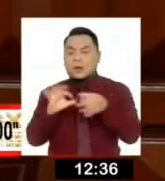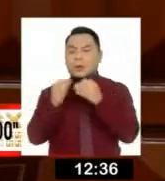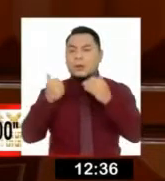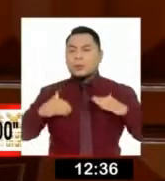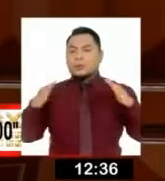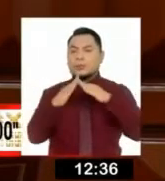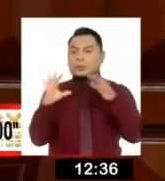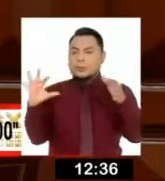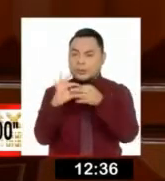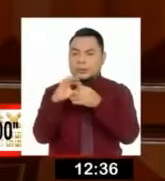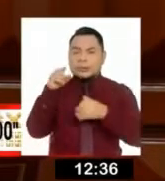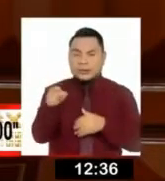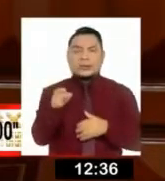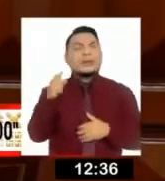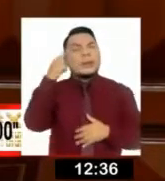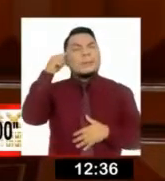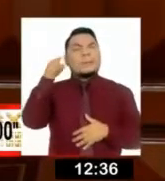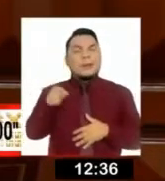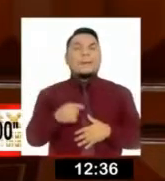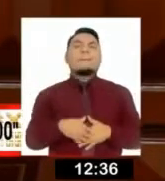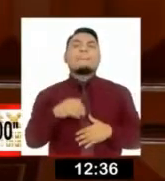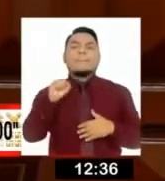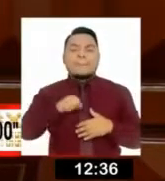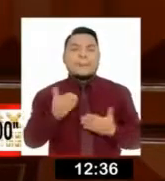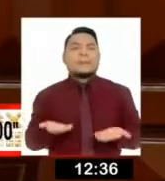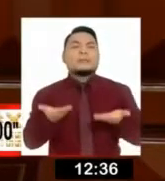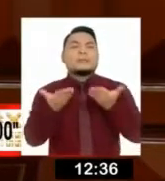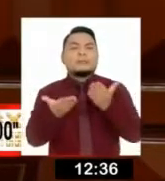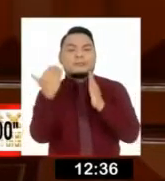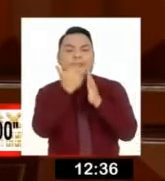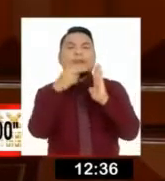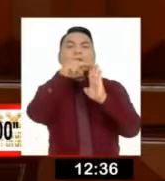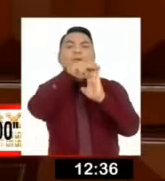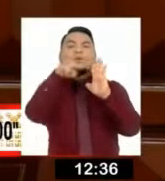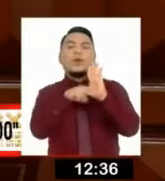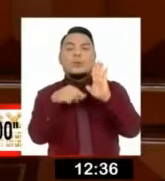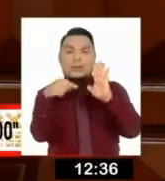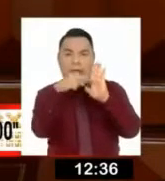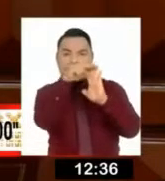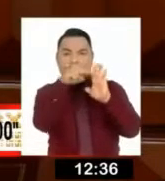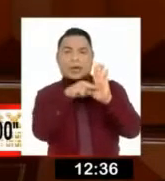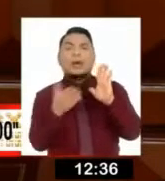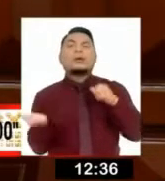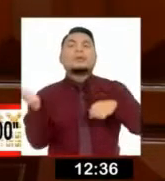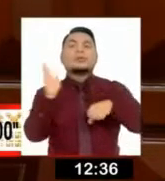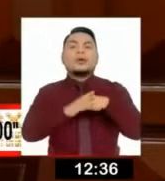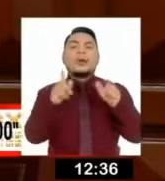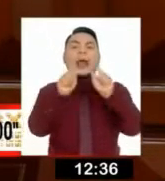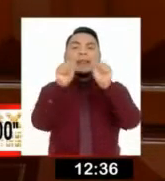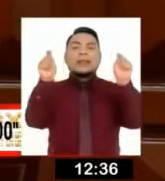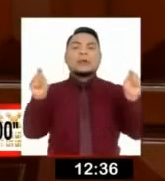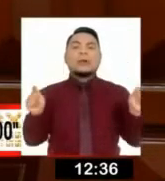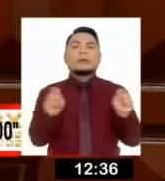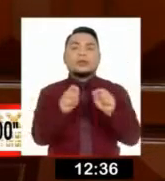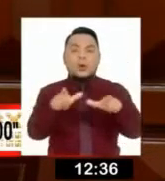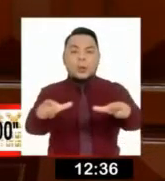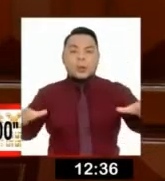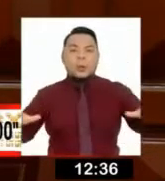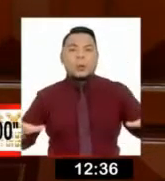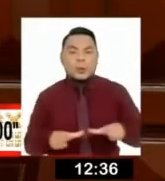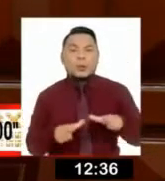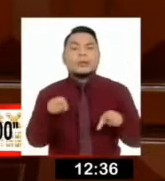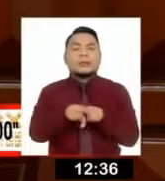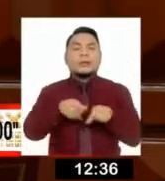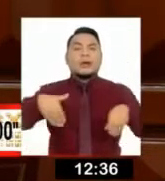locales. Para ello, se simplificará la normativa sobre titulación de predios y se